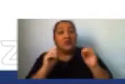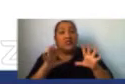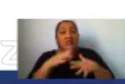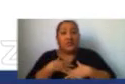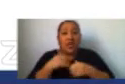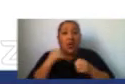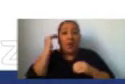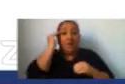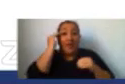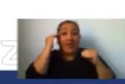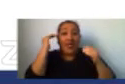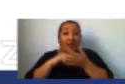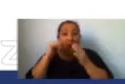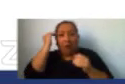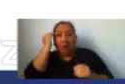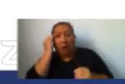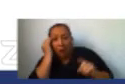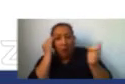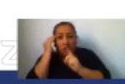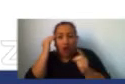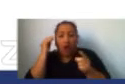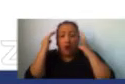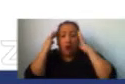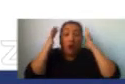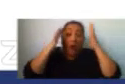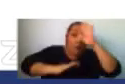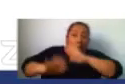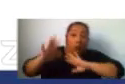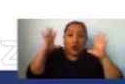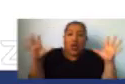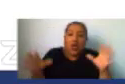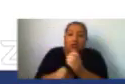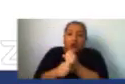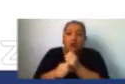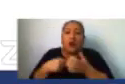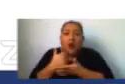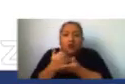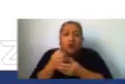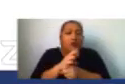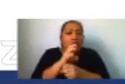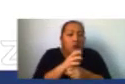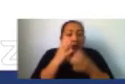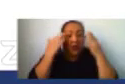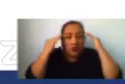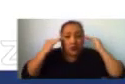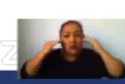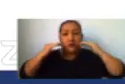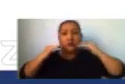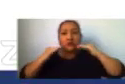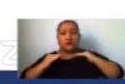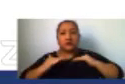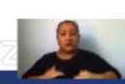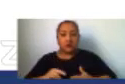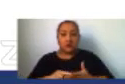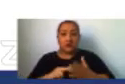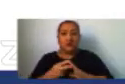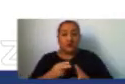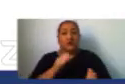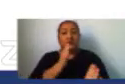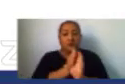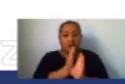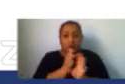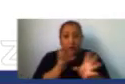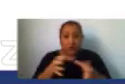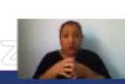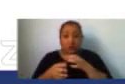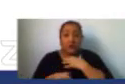se reactiven en la región, asuman el liderazgo implementando planes de trabajo promocional preventivo en coordinación